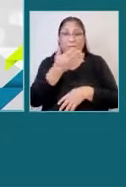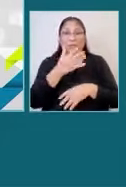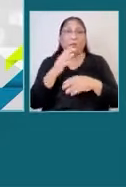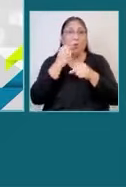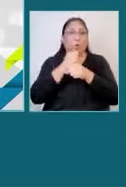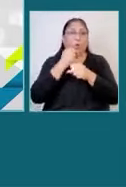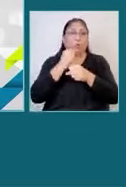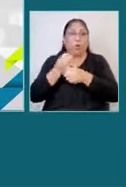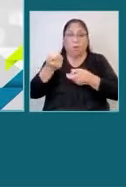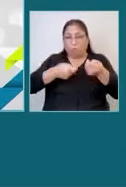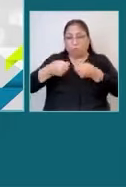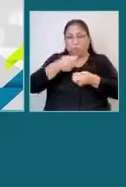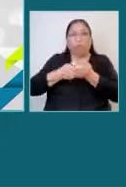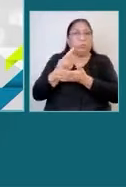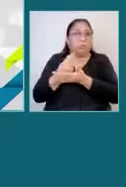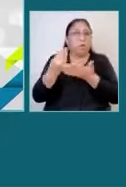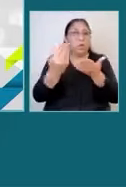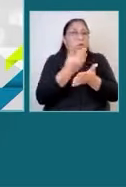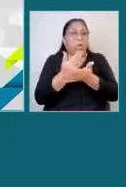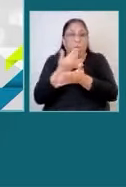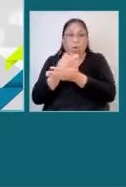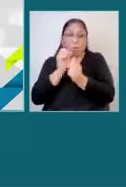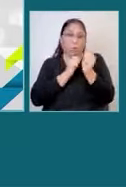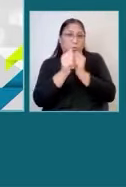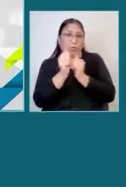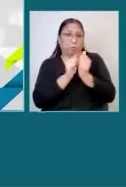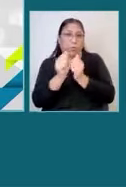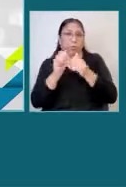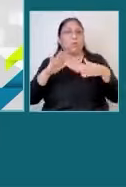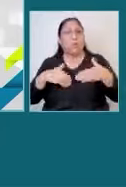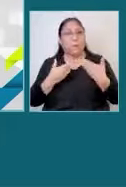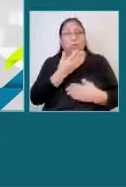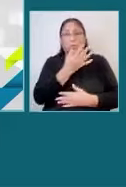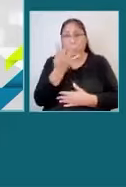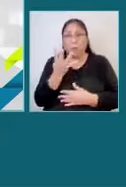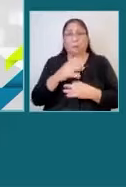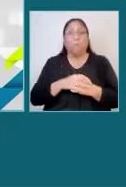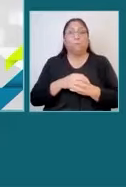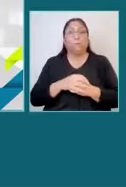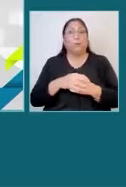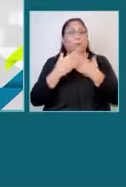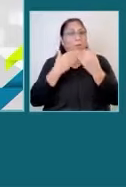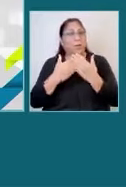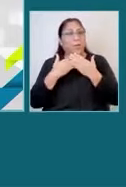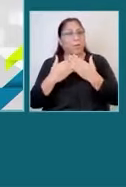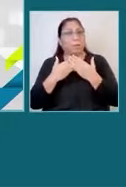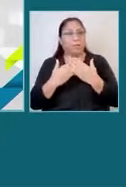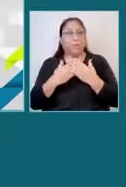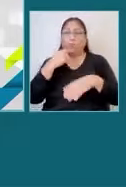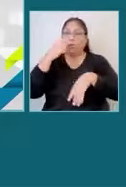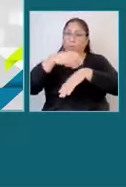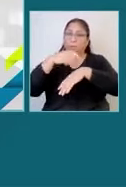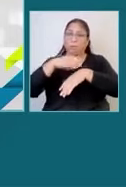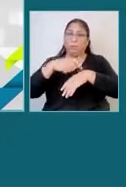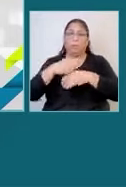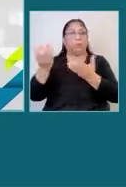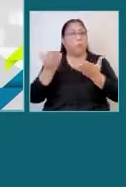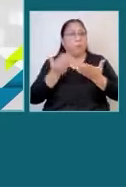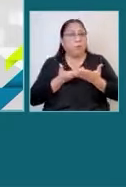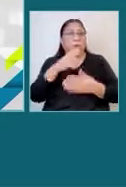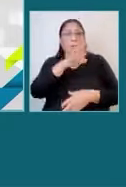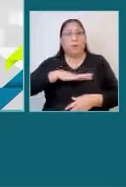mecanismos de financiamiento y los nuevos concursos que van a poder haber. Así que agradecer igual por el espacio y seguir invitando a